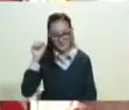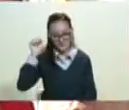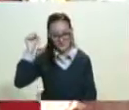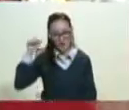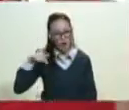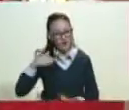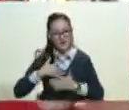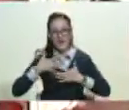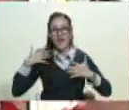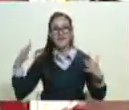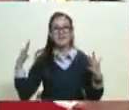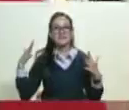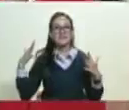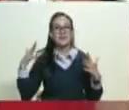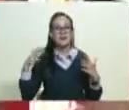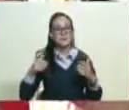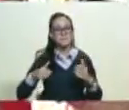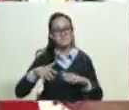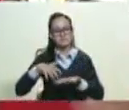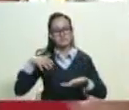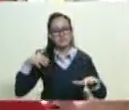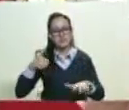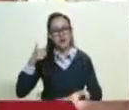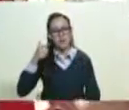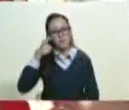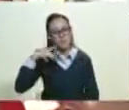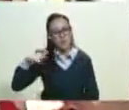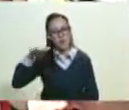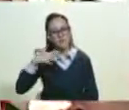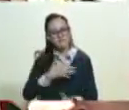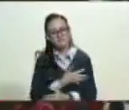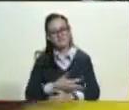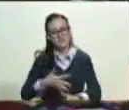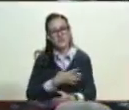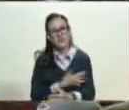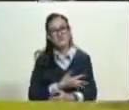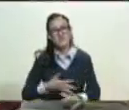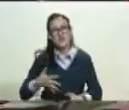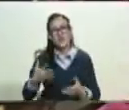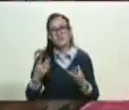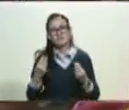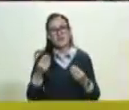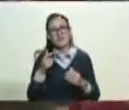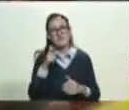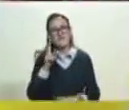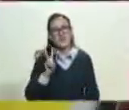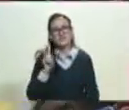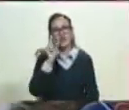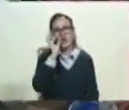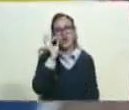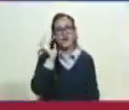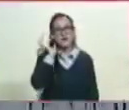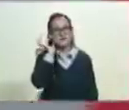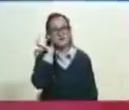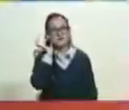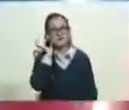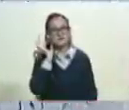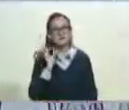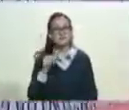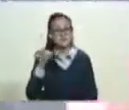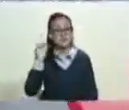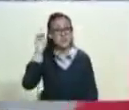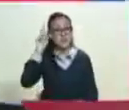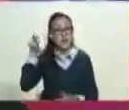hecho gigante, con más pueblo y millones de venezolanos y venezolanas. Esta